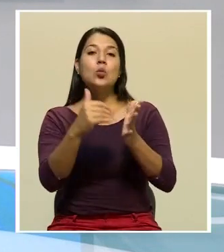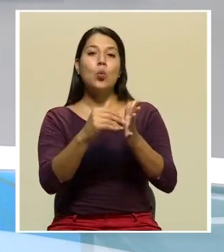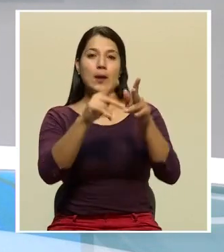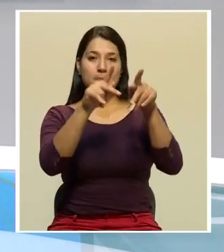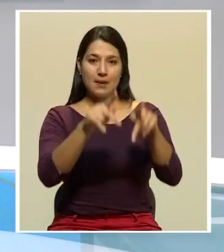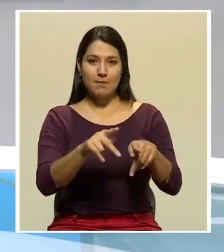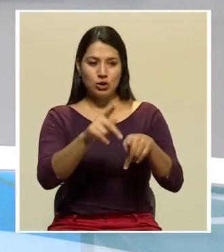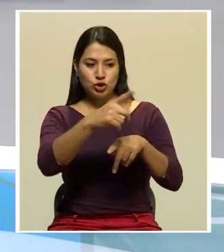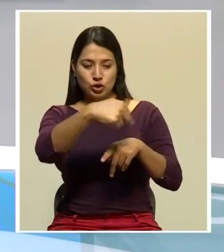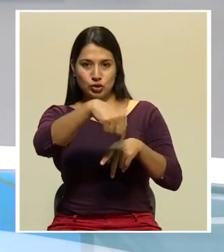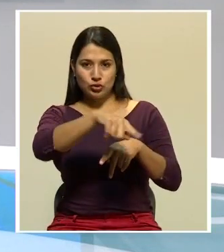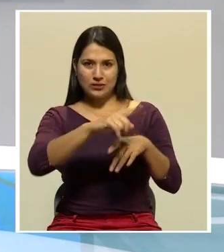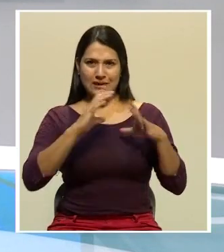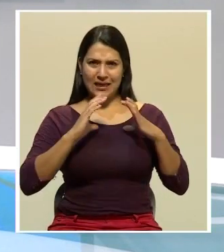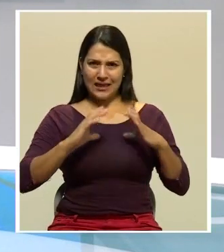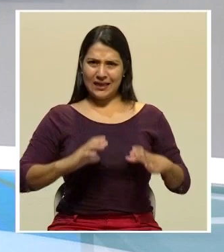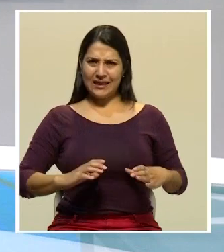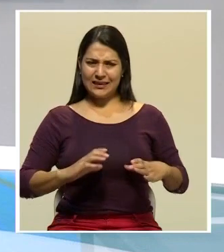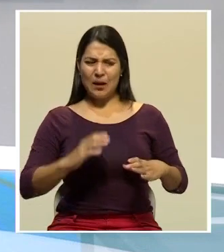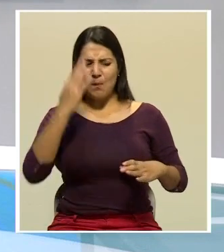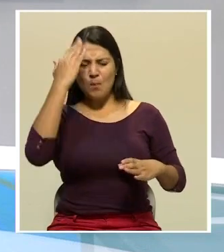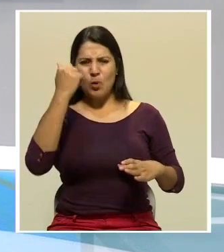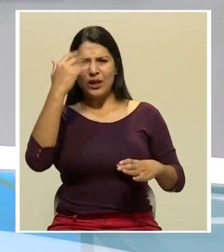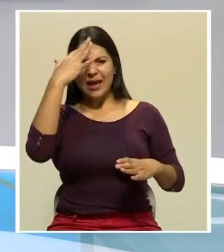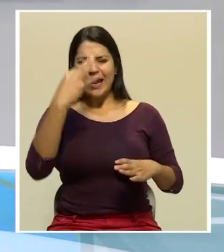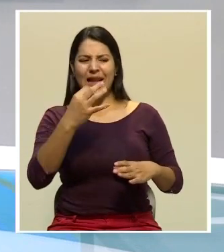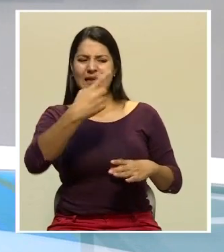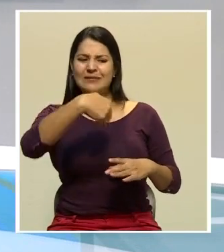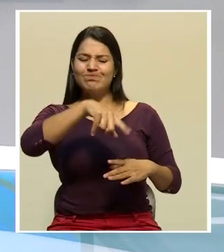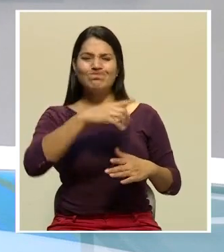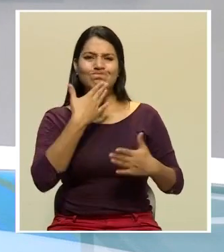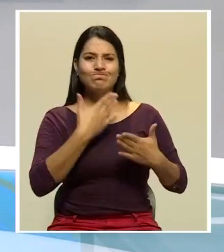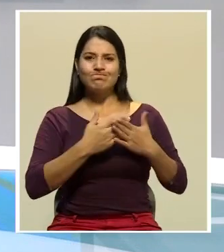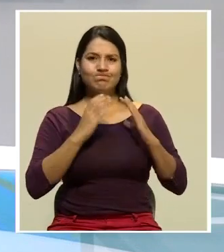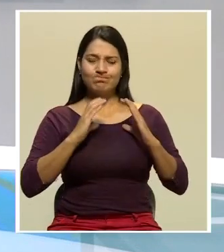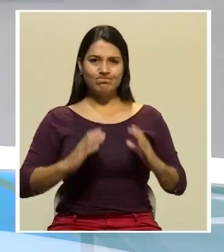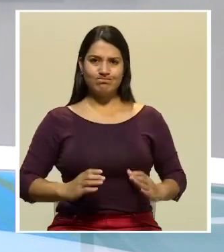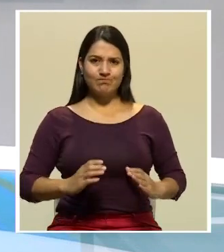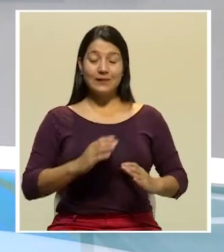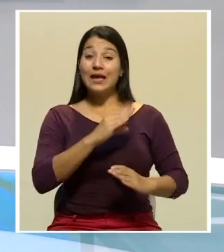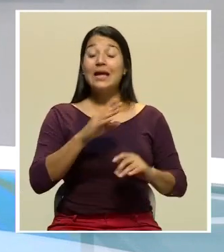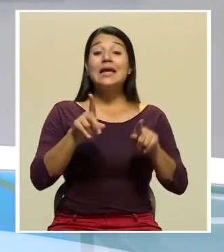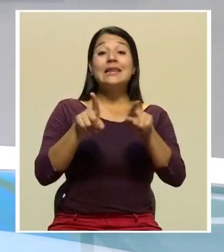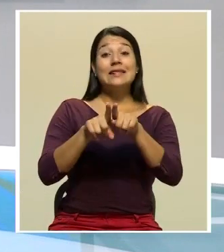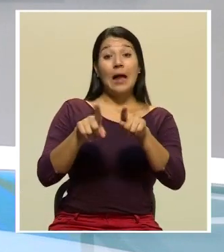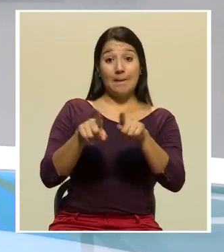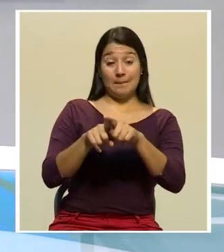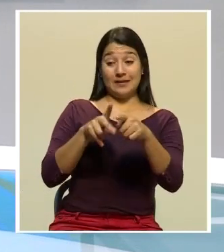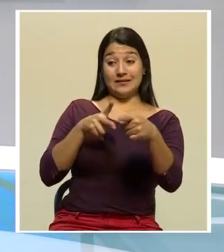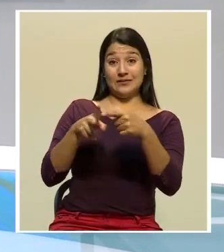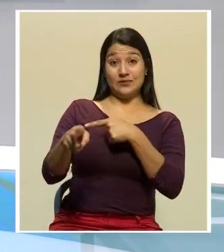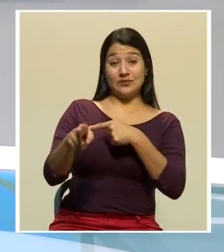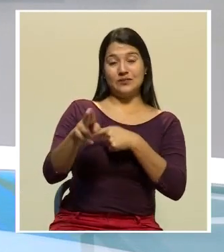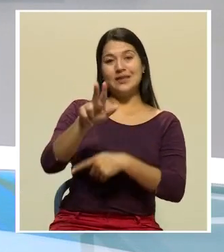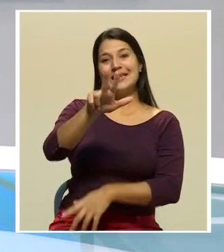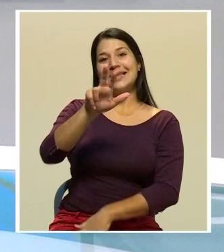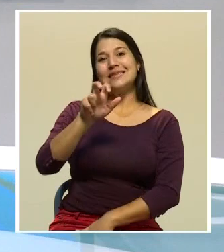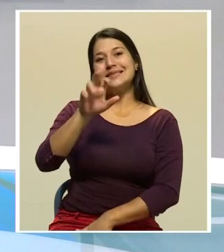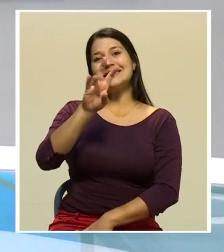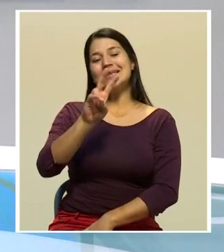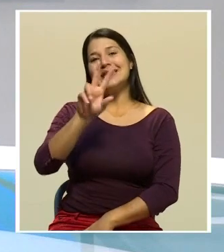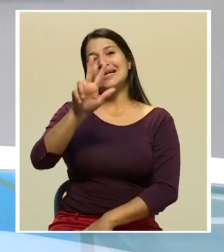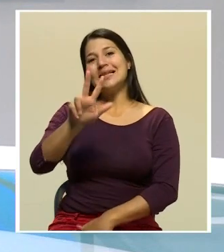considera suficientemente rentables. Además, despidió a 373 de